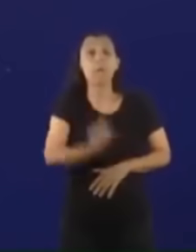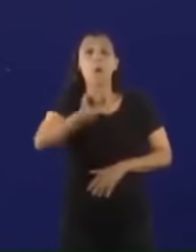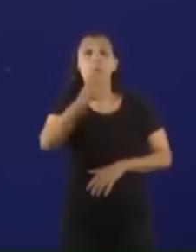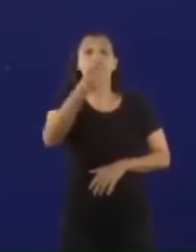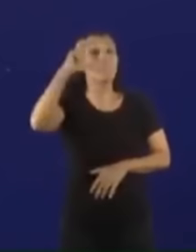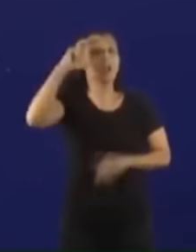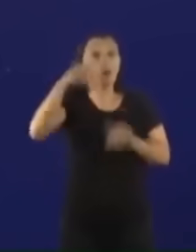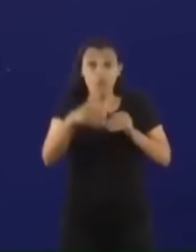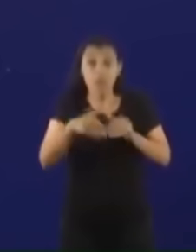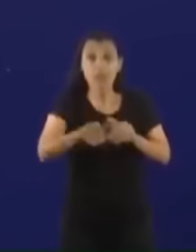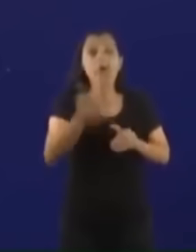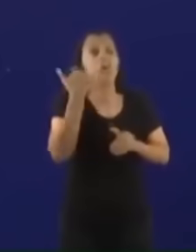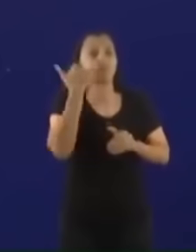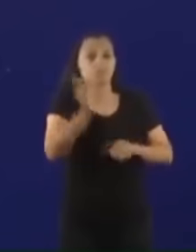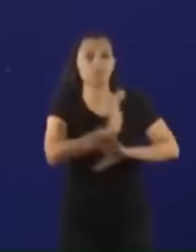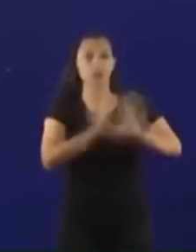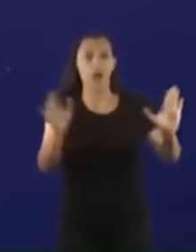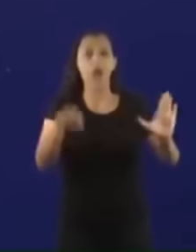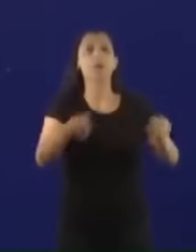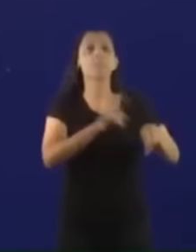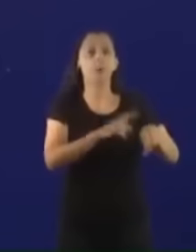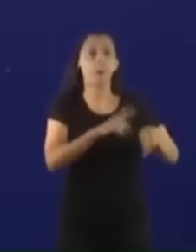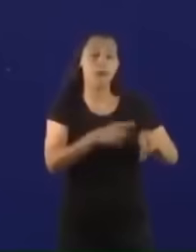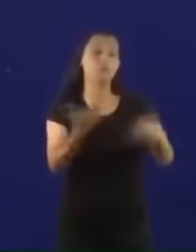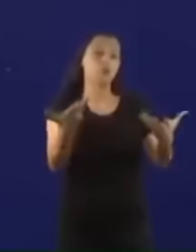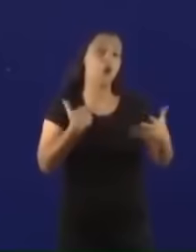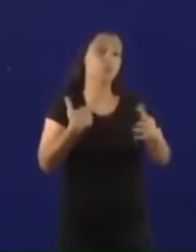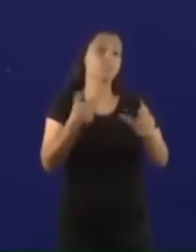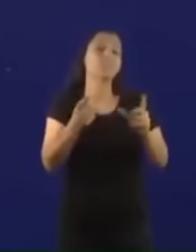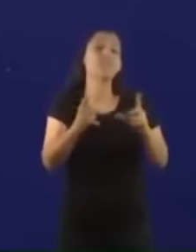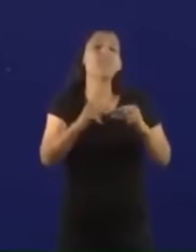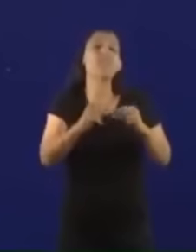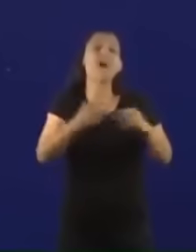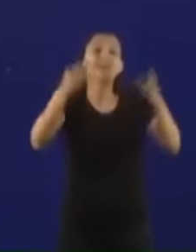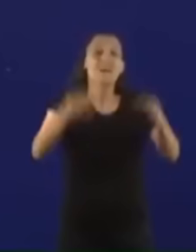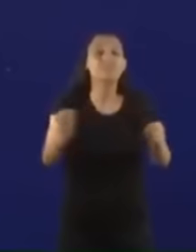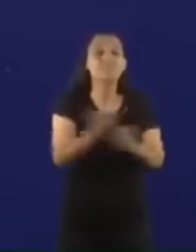enero va a ser una... Si te puedo dar una fecha, creo que